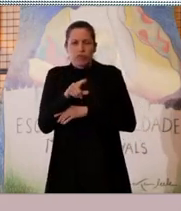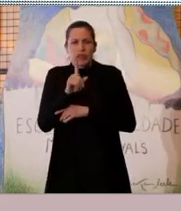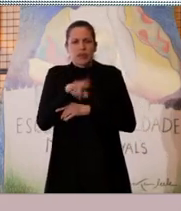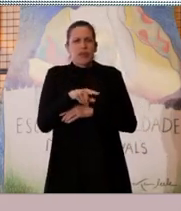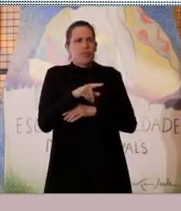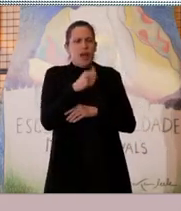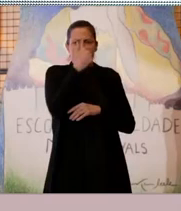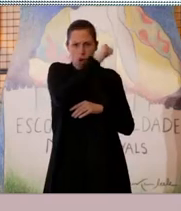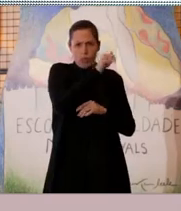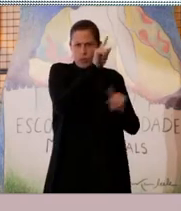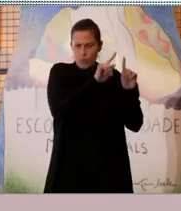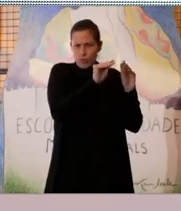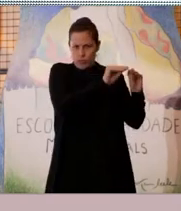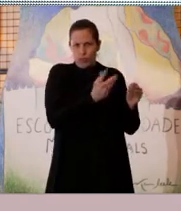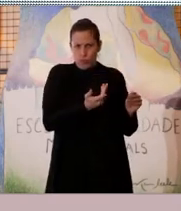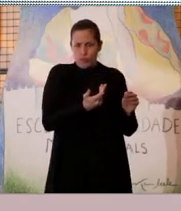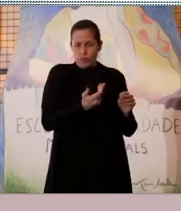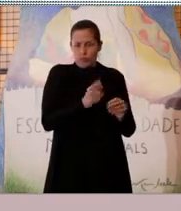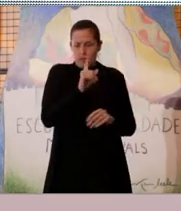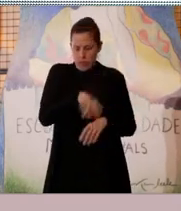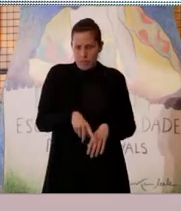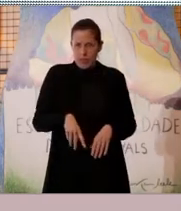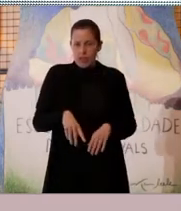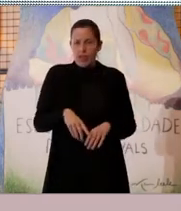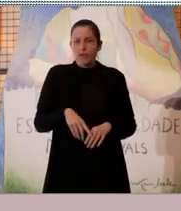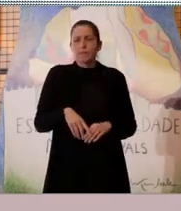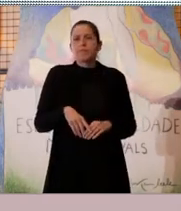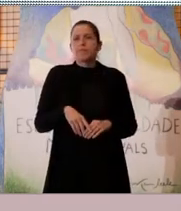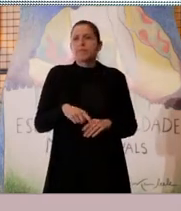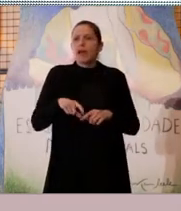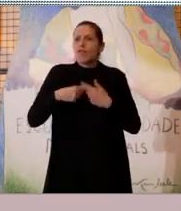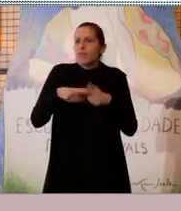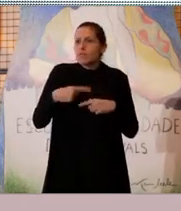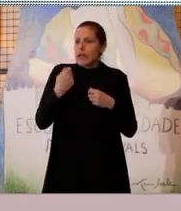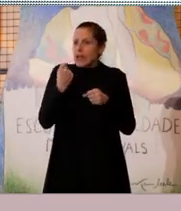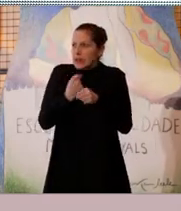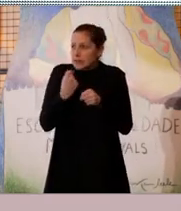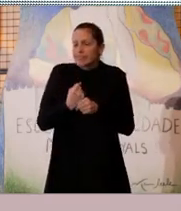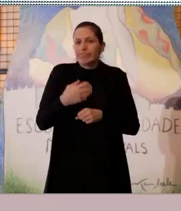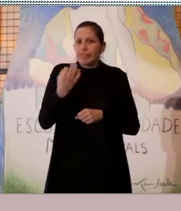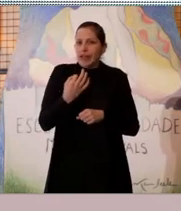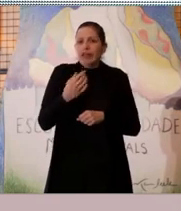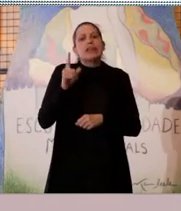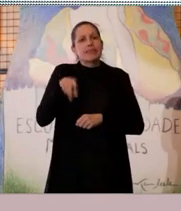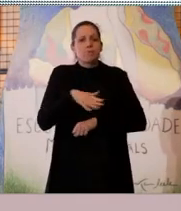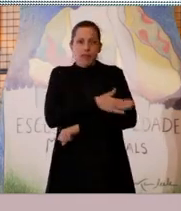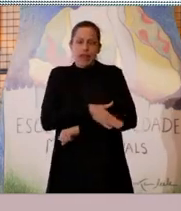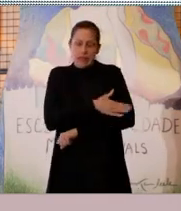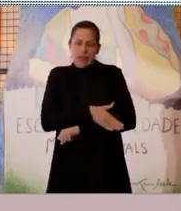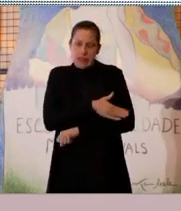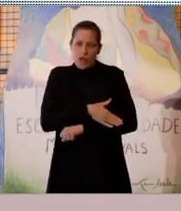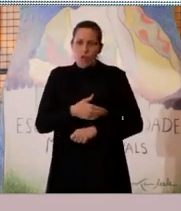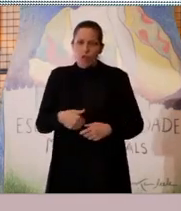la familia tiene que hacer necesariamente y otra parte que yo creo que debería hacer el estado No